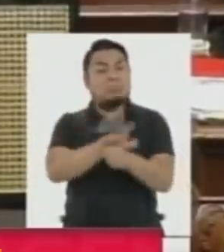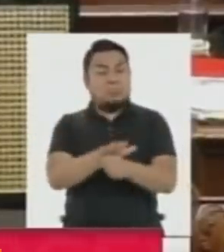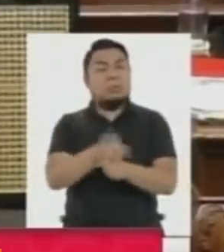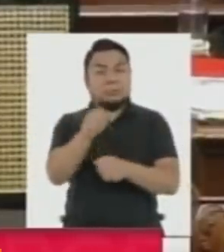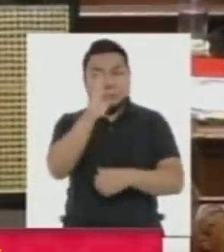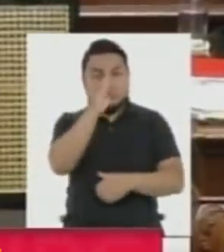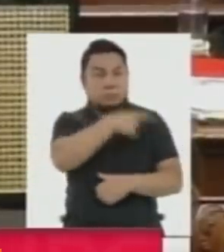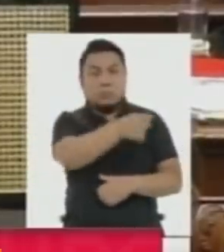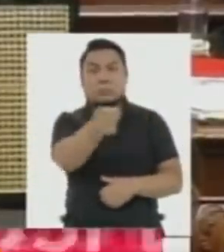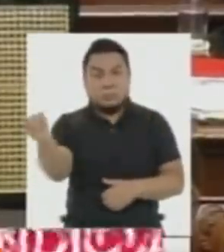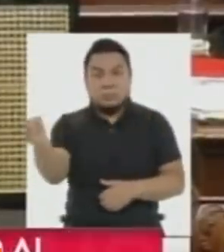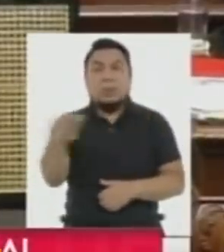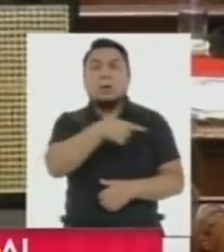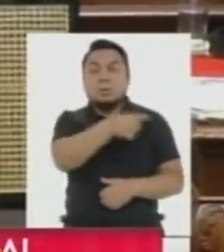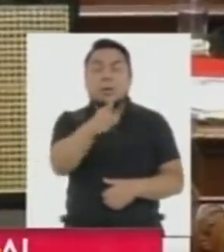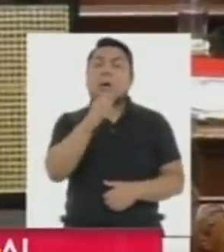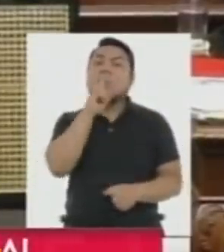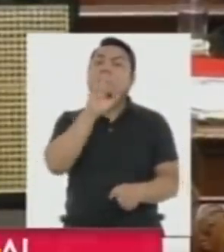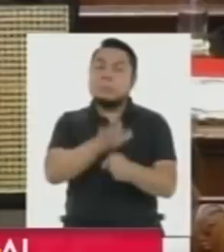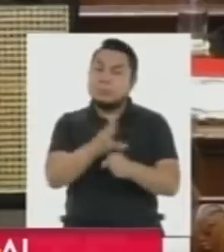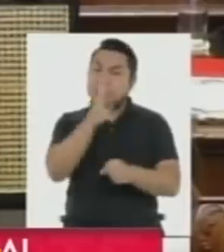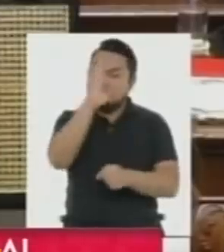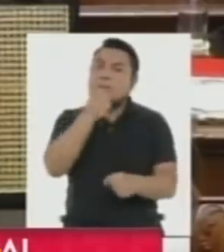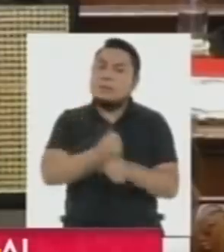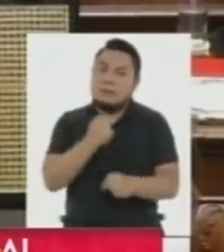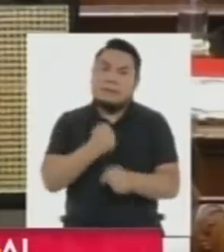asumiendo la presidencia